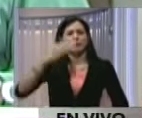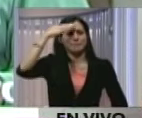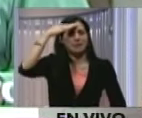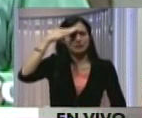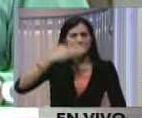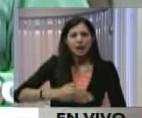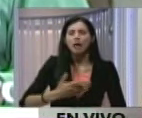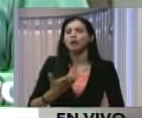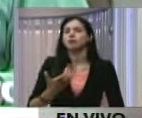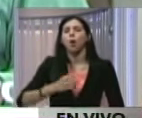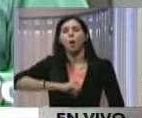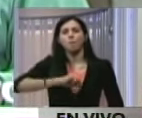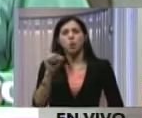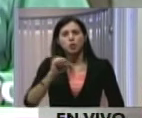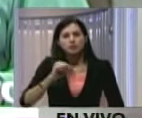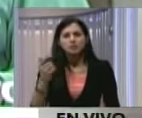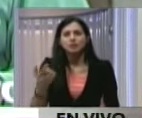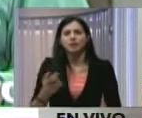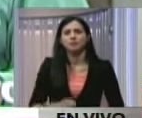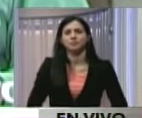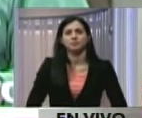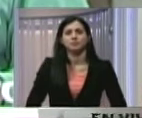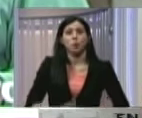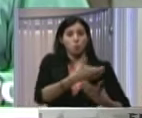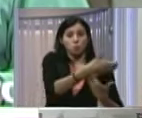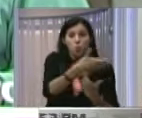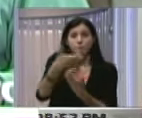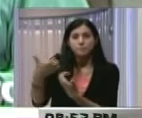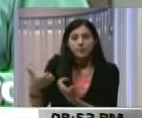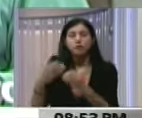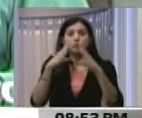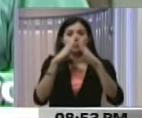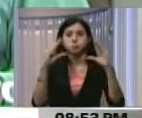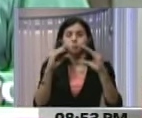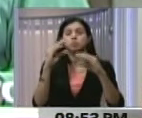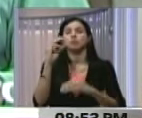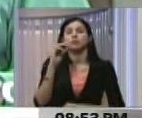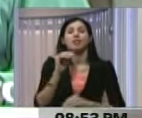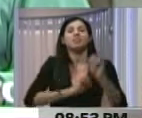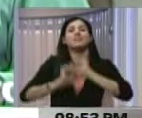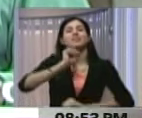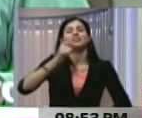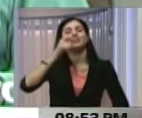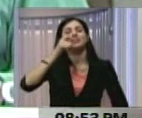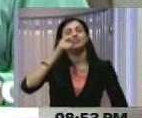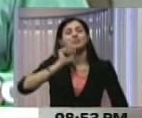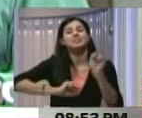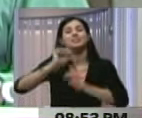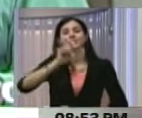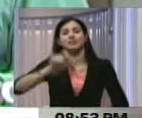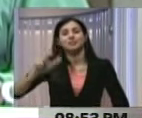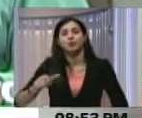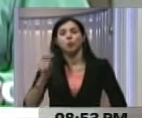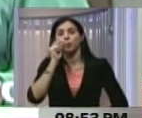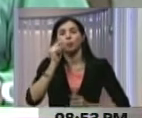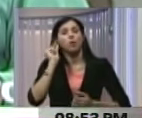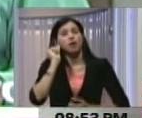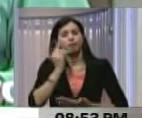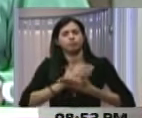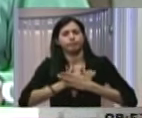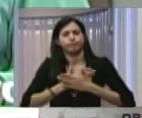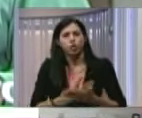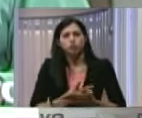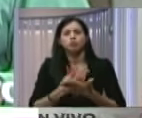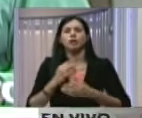militares, policiales, bomberos, defensa civil, voluntarios, voluntarias,